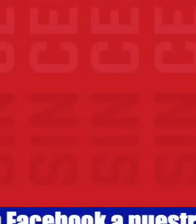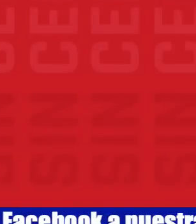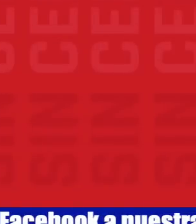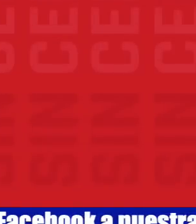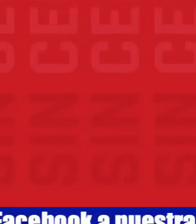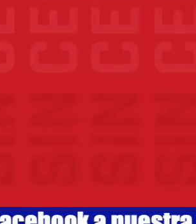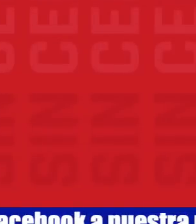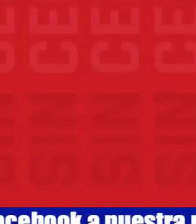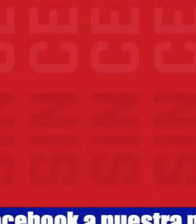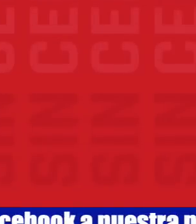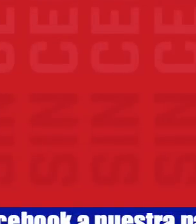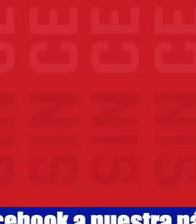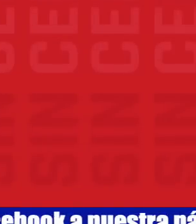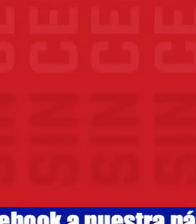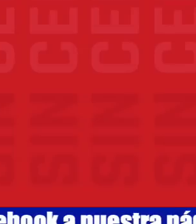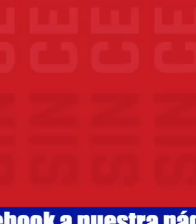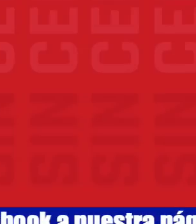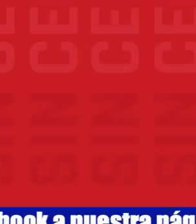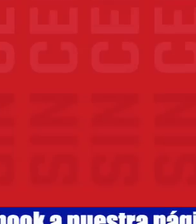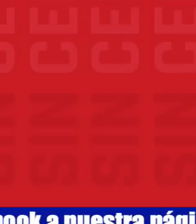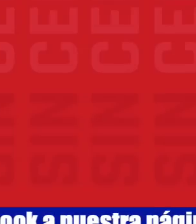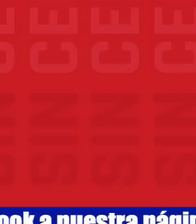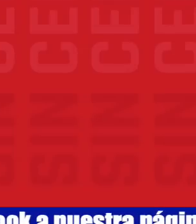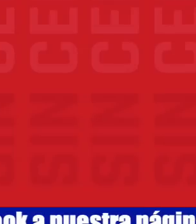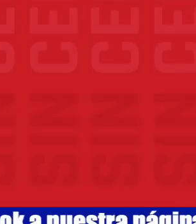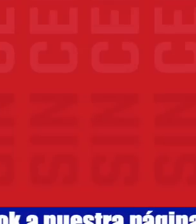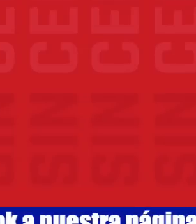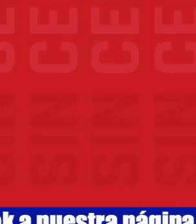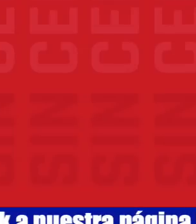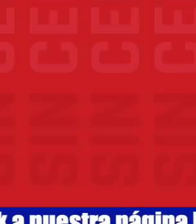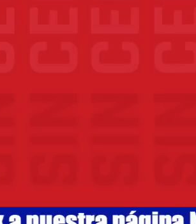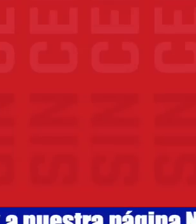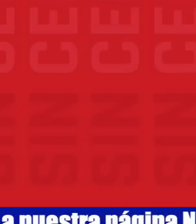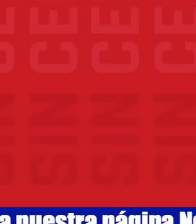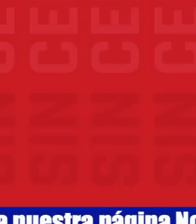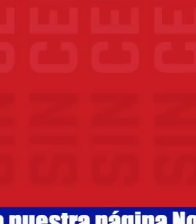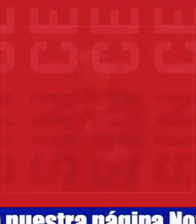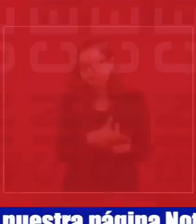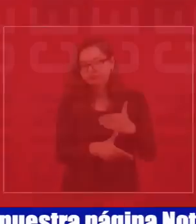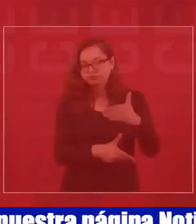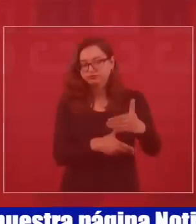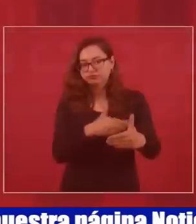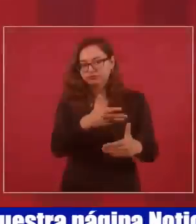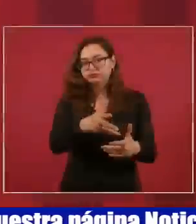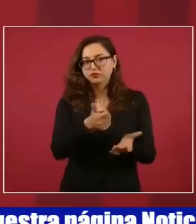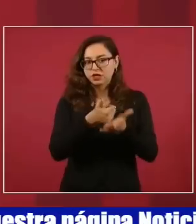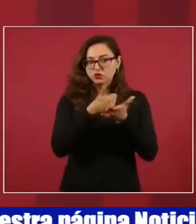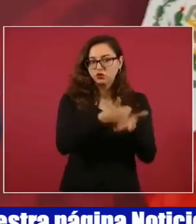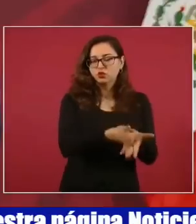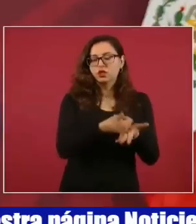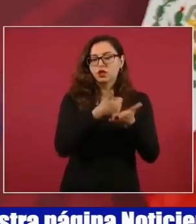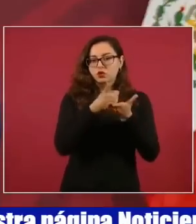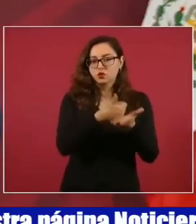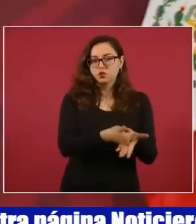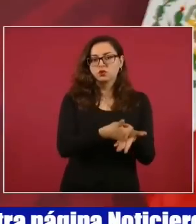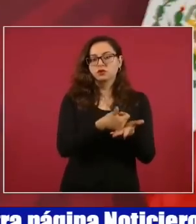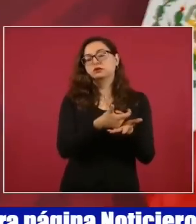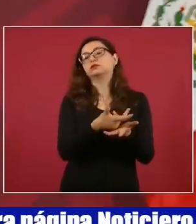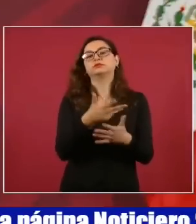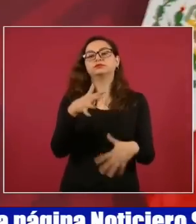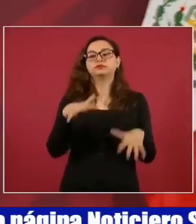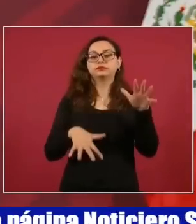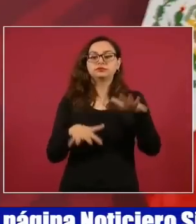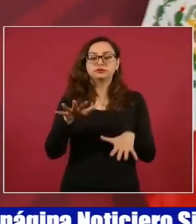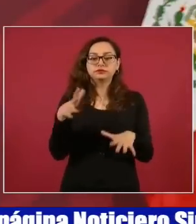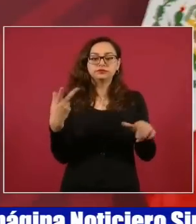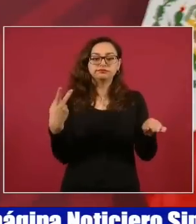a Ramos que, pues en efecto, todos los medios están en contra de su gobierno, pero que de todas formas la gente lo apoya.